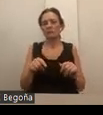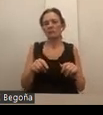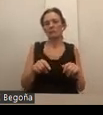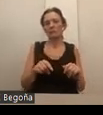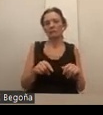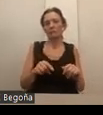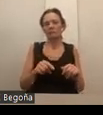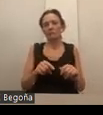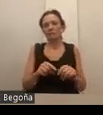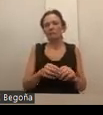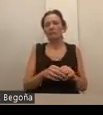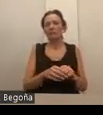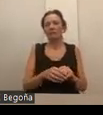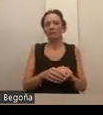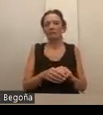pues eso,